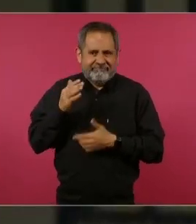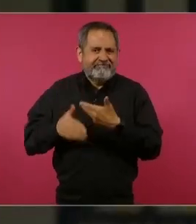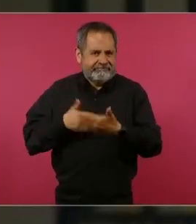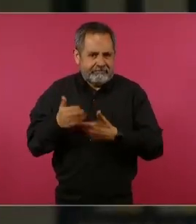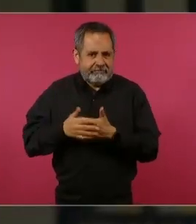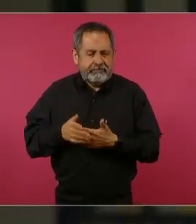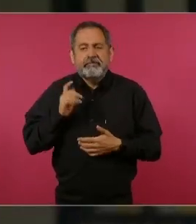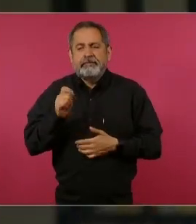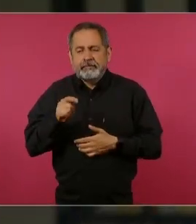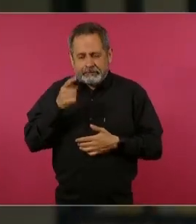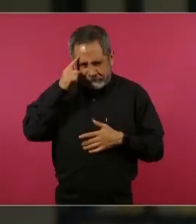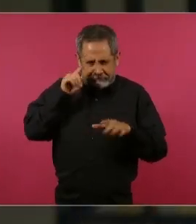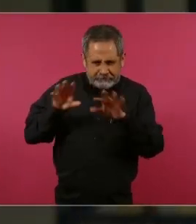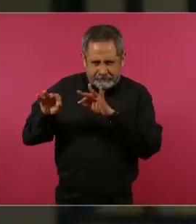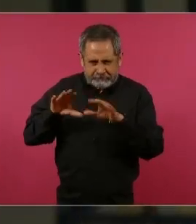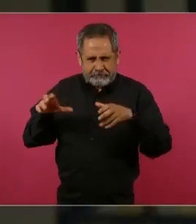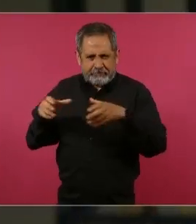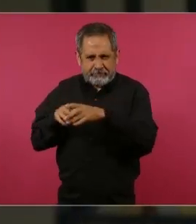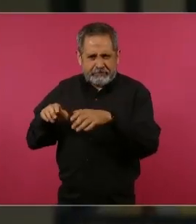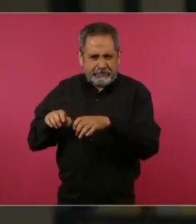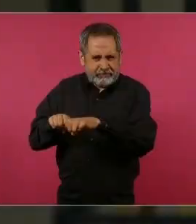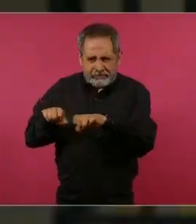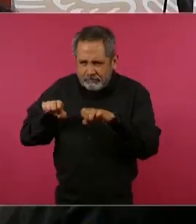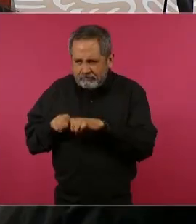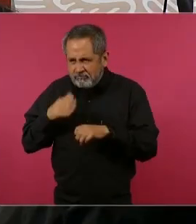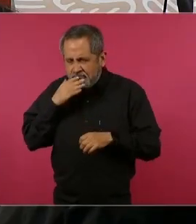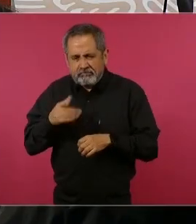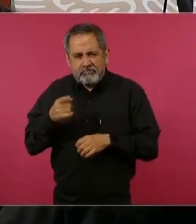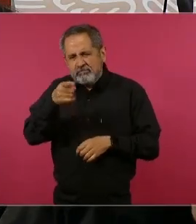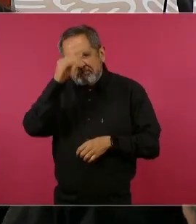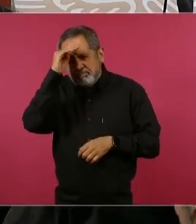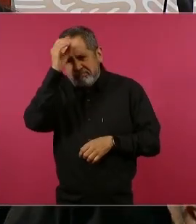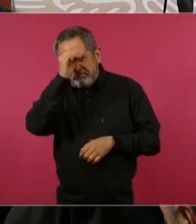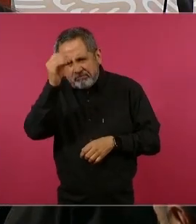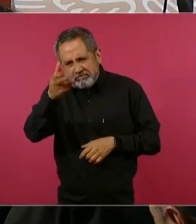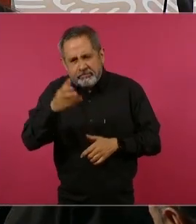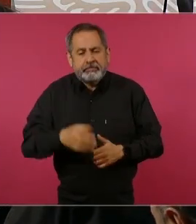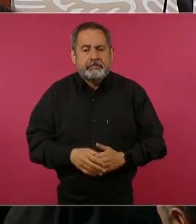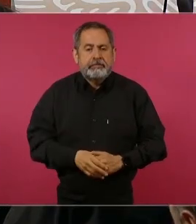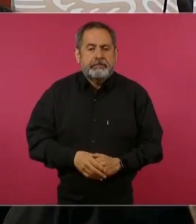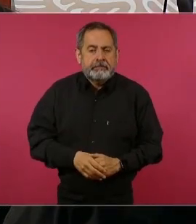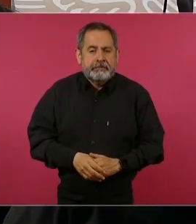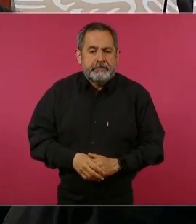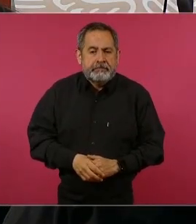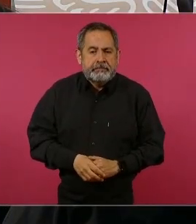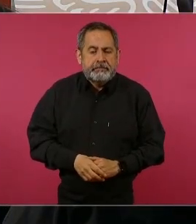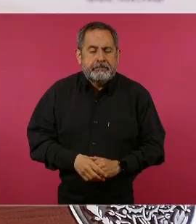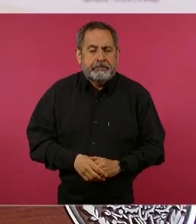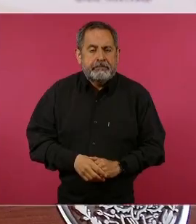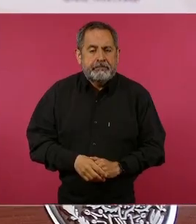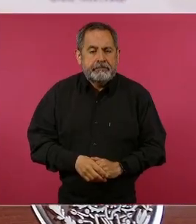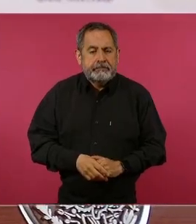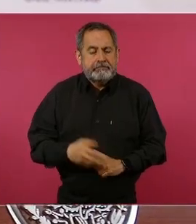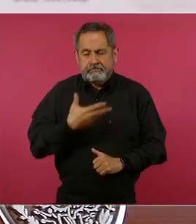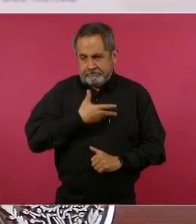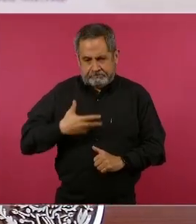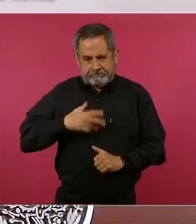empieza a conformar el nuevo gobierno? ¿Qué lectura le da? Pues también ayudó mucho el